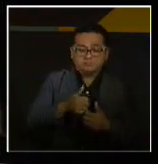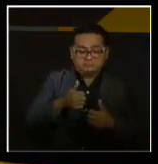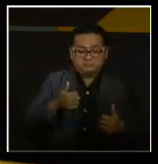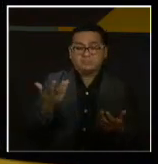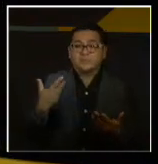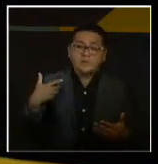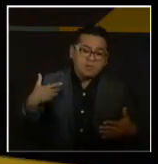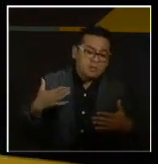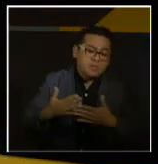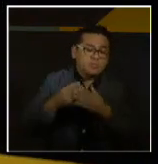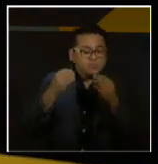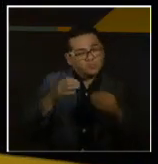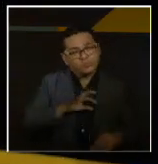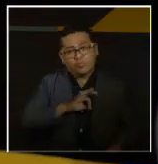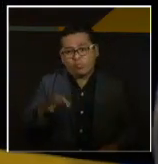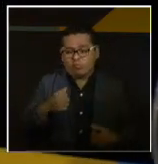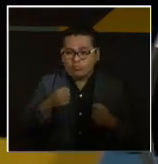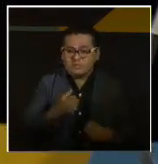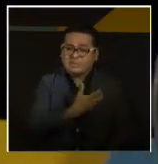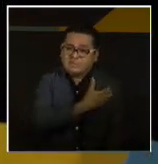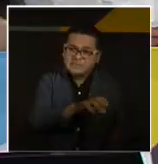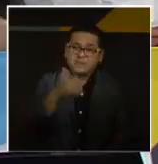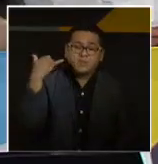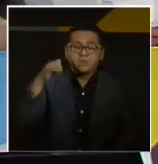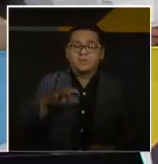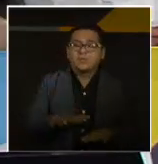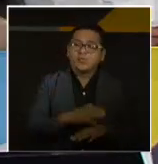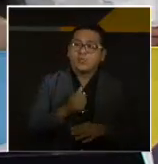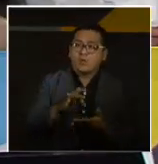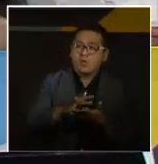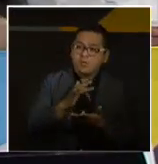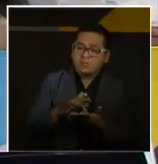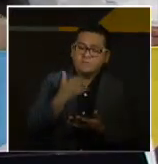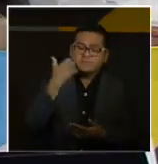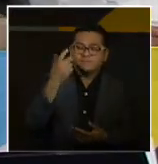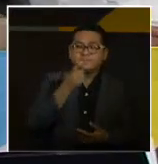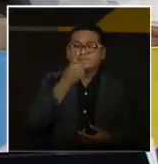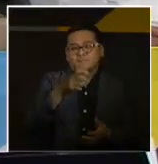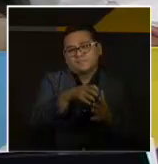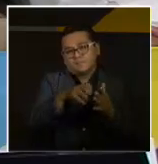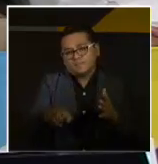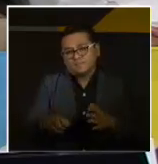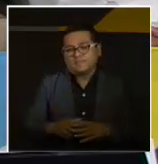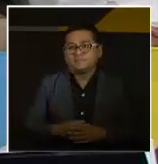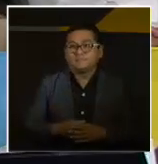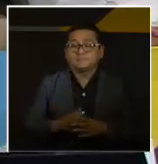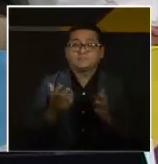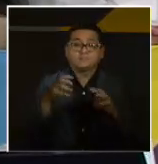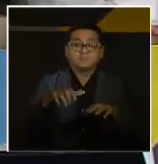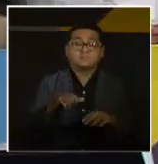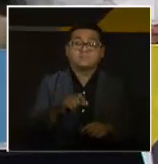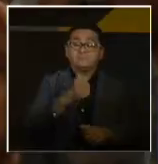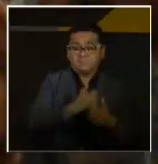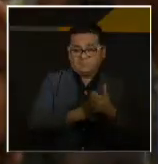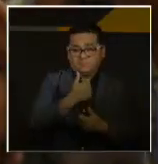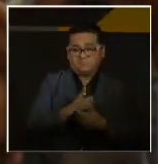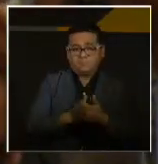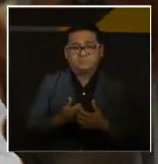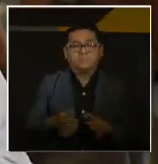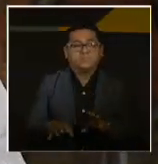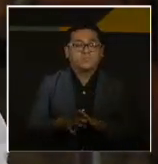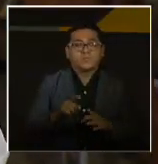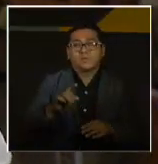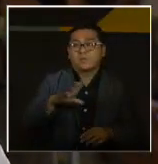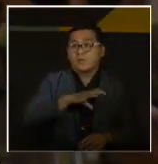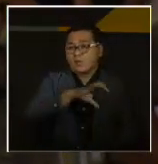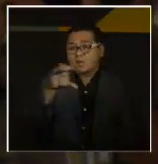que tenemos mucho potencial en Yucatán. Uno de los apoyos que le quiero dar, por ejemplo, a los egresados de carreras con un